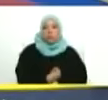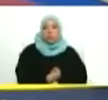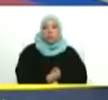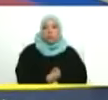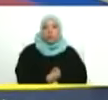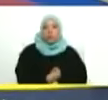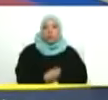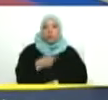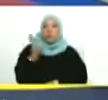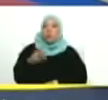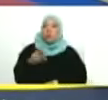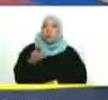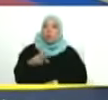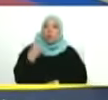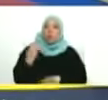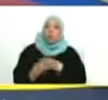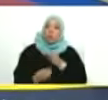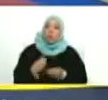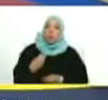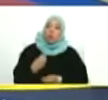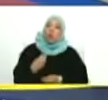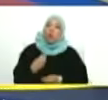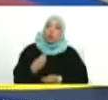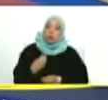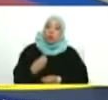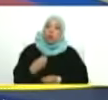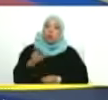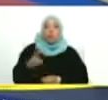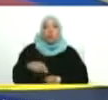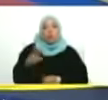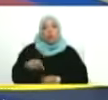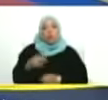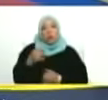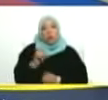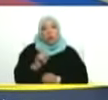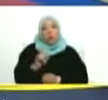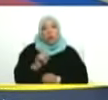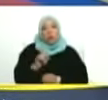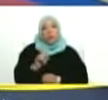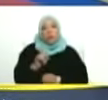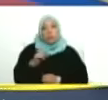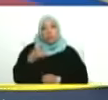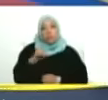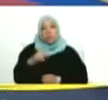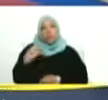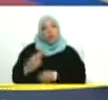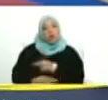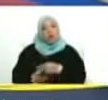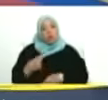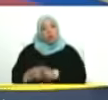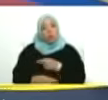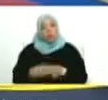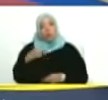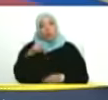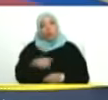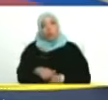Y eso jamás ha sido y jamás será. Porque la revolución llegó para